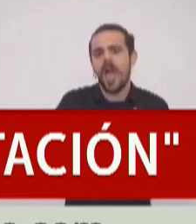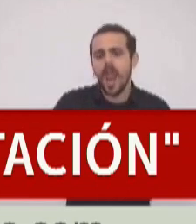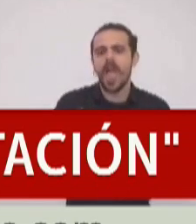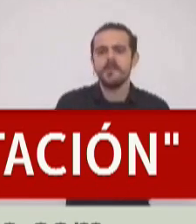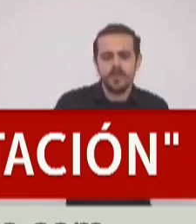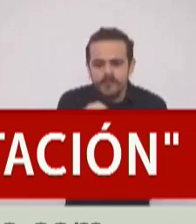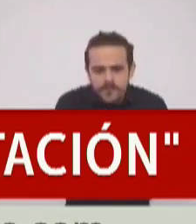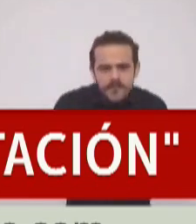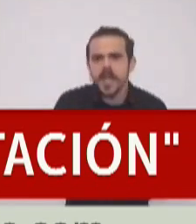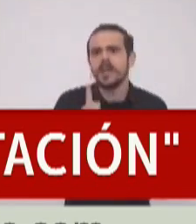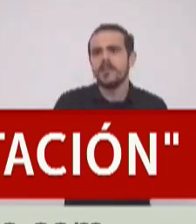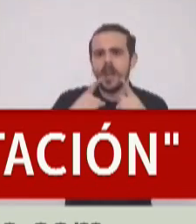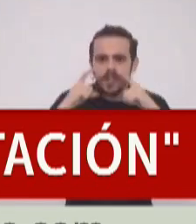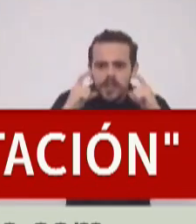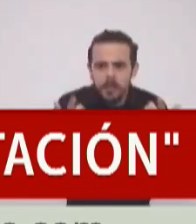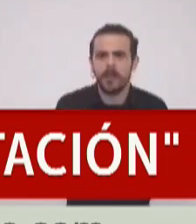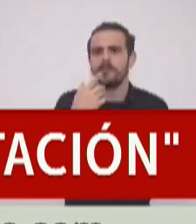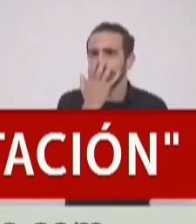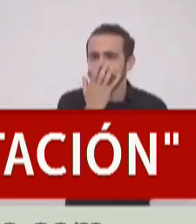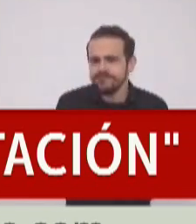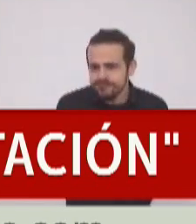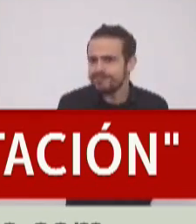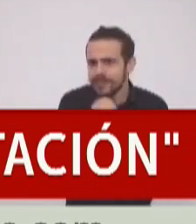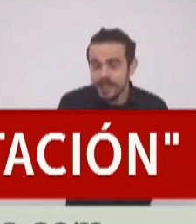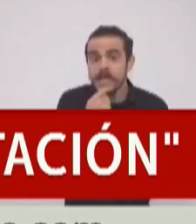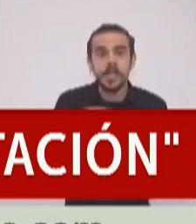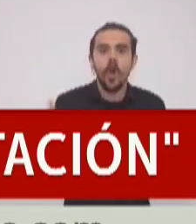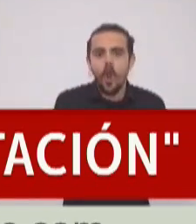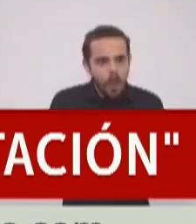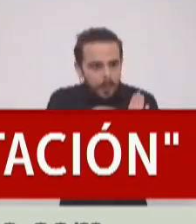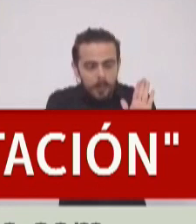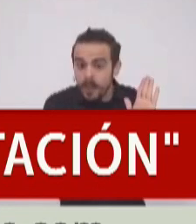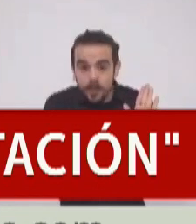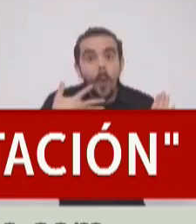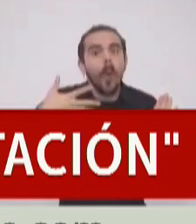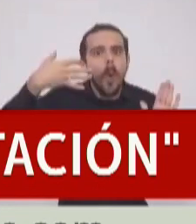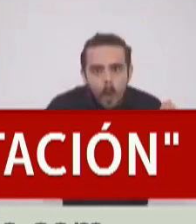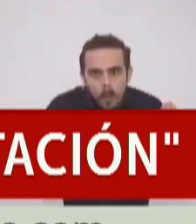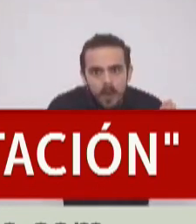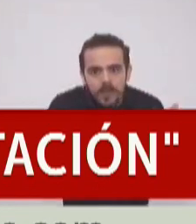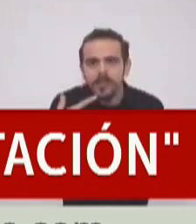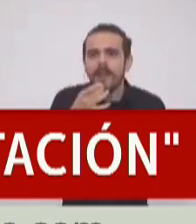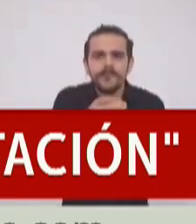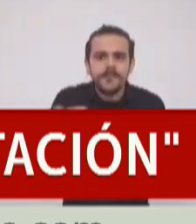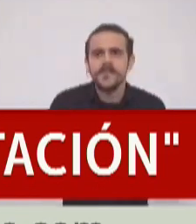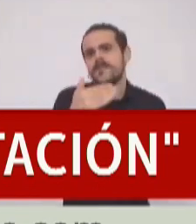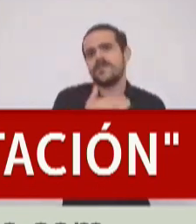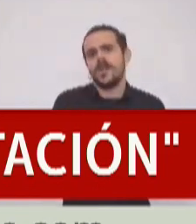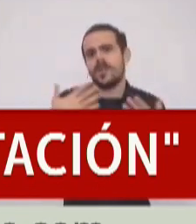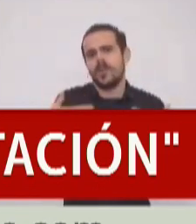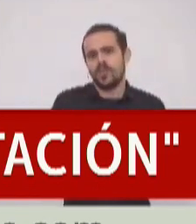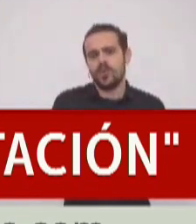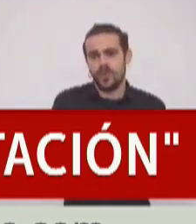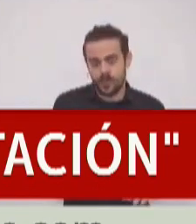Teniendo en cuenta estas medidas, los riesgos de contagio disminuyen notablemente. Y también recordarle a toda la población que